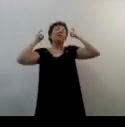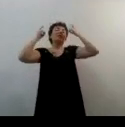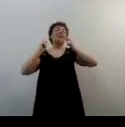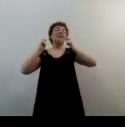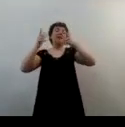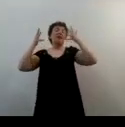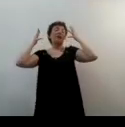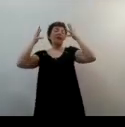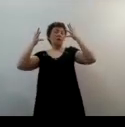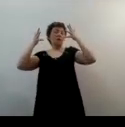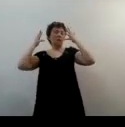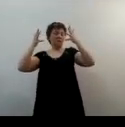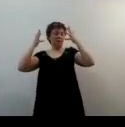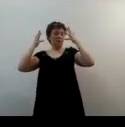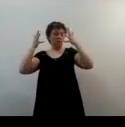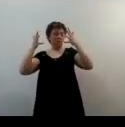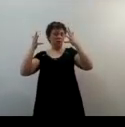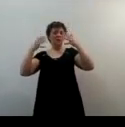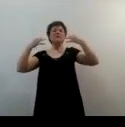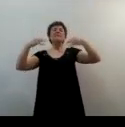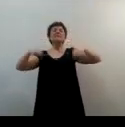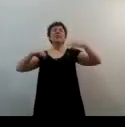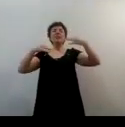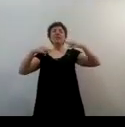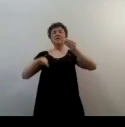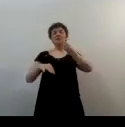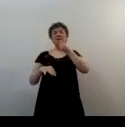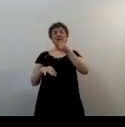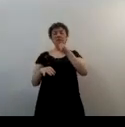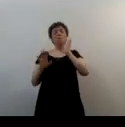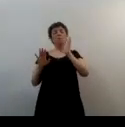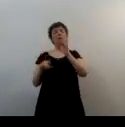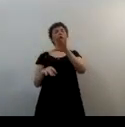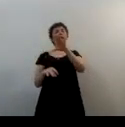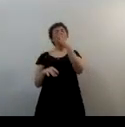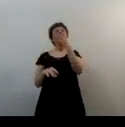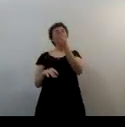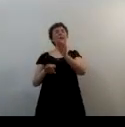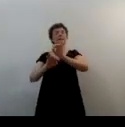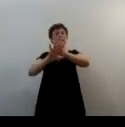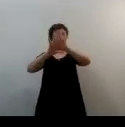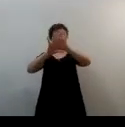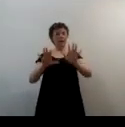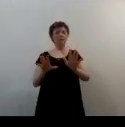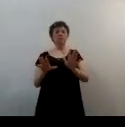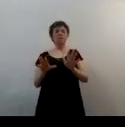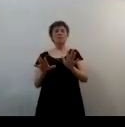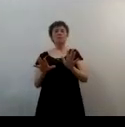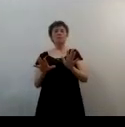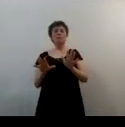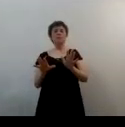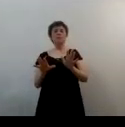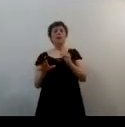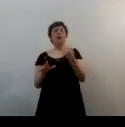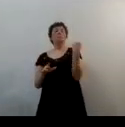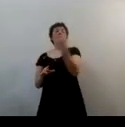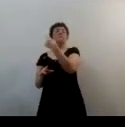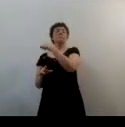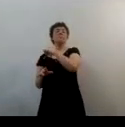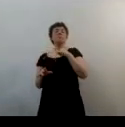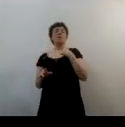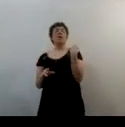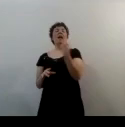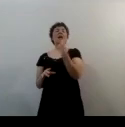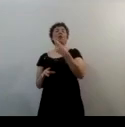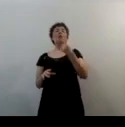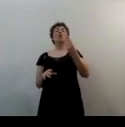recomendaciones sencillas de alimentos, pero que entendáis que la parte de de la personalización al aporte de nutrientes, es muy